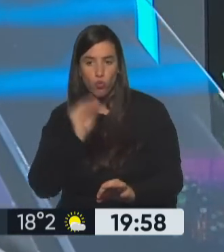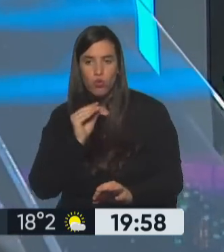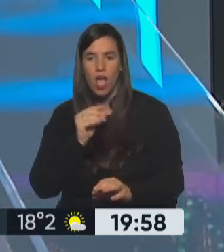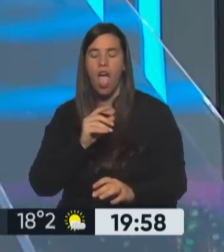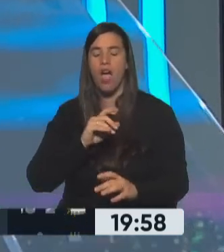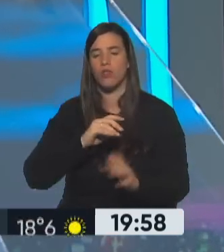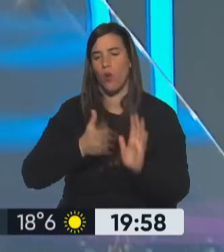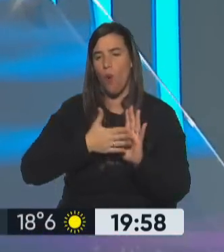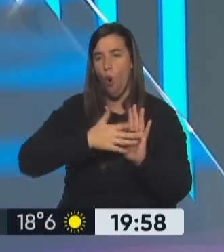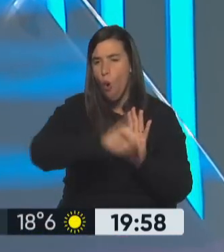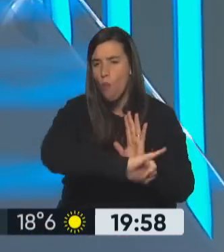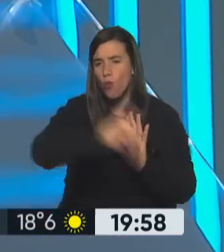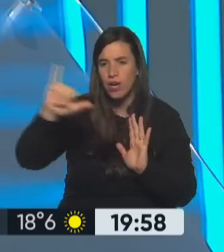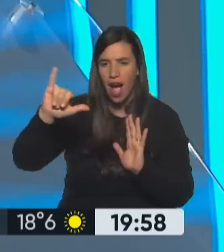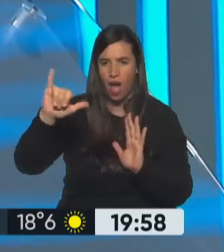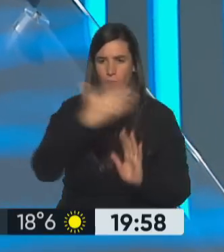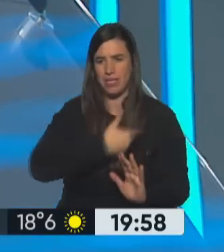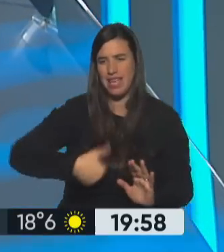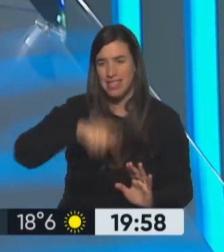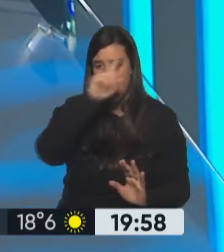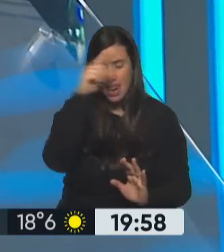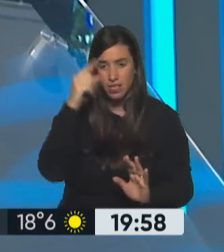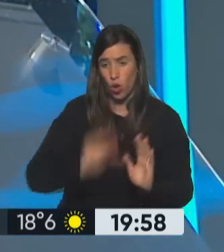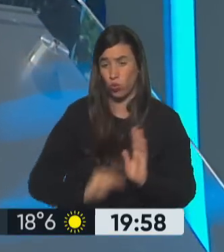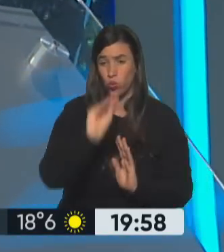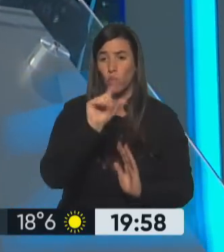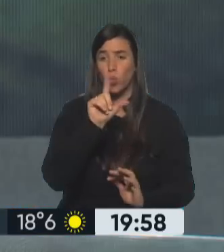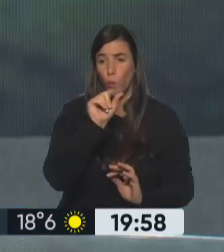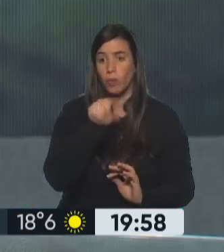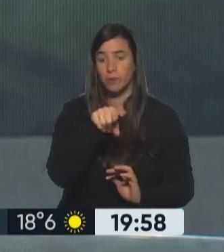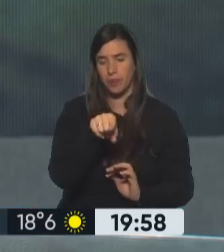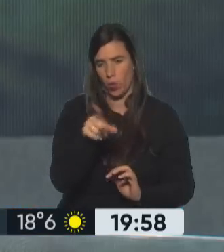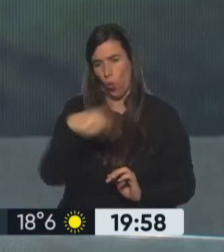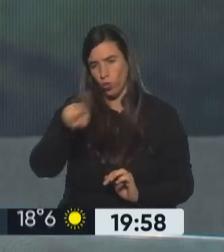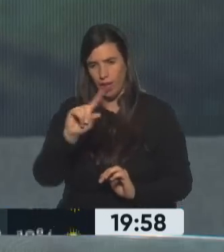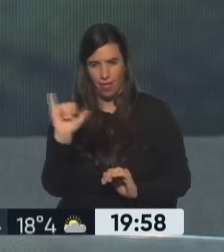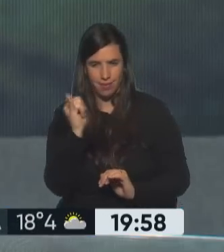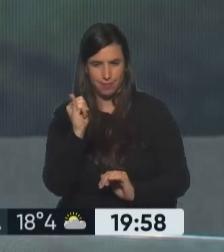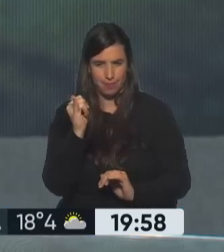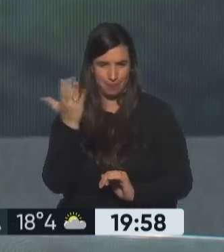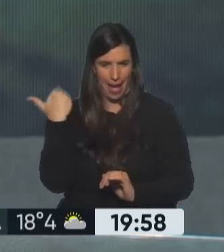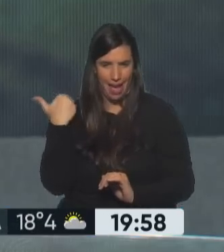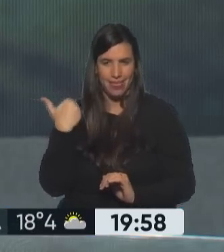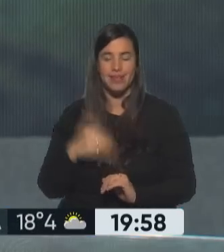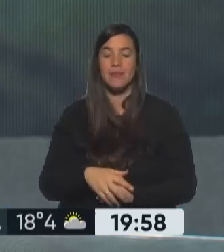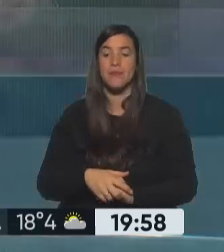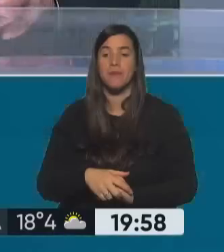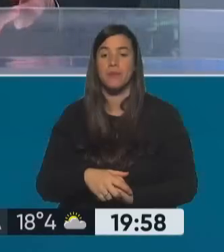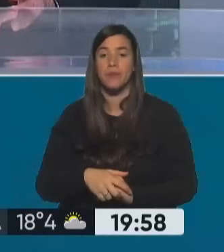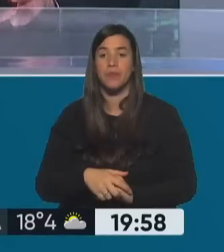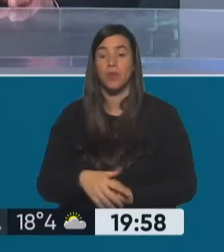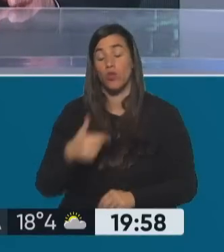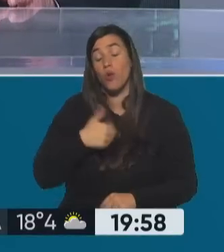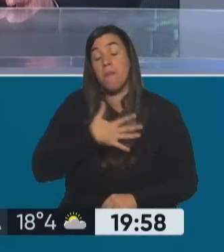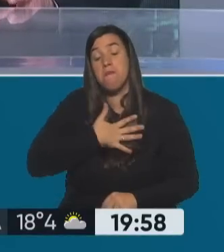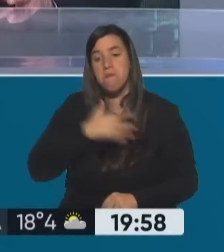sí, denostando la actitud. Sí, hemos pasado recién el tuit del presidente. Lo han reproducido ustedes bien. Creo que es